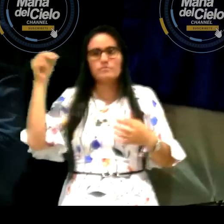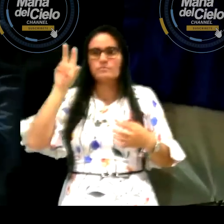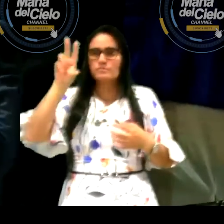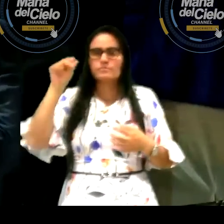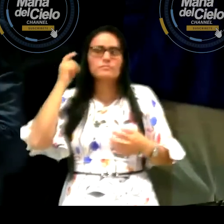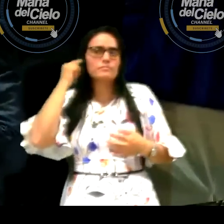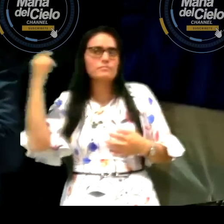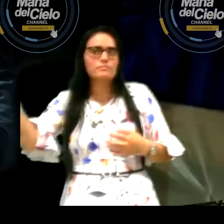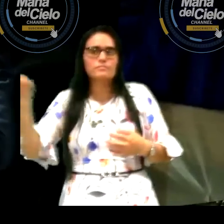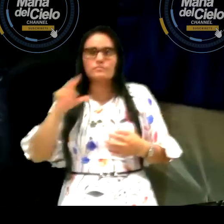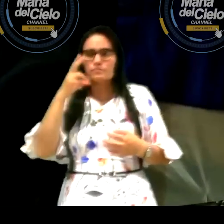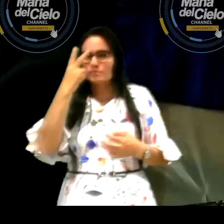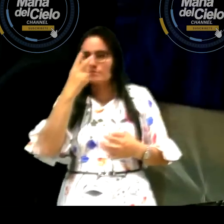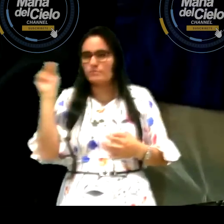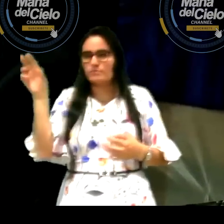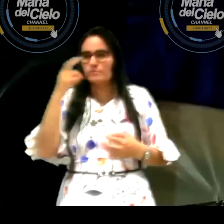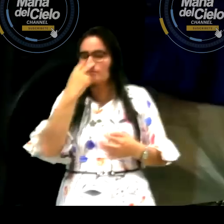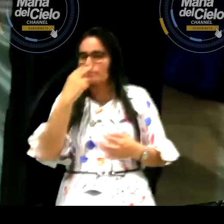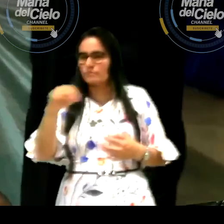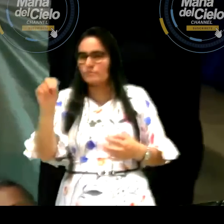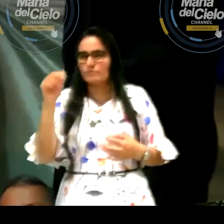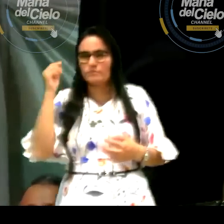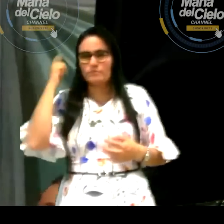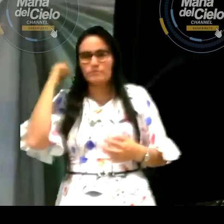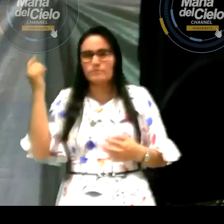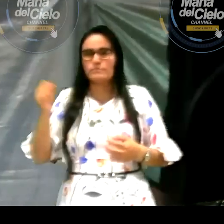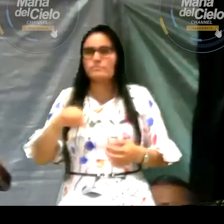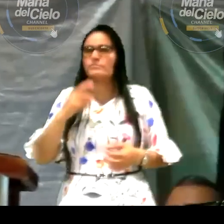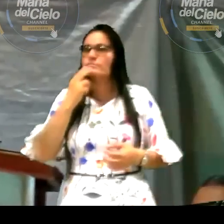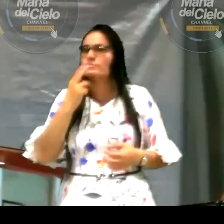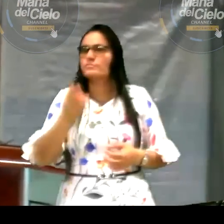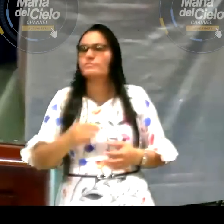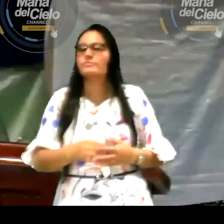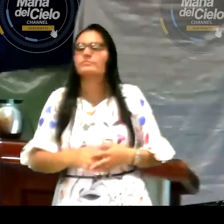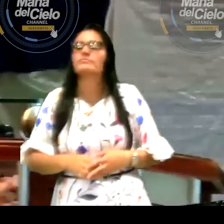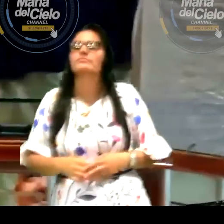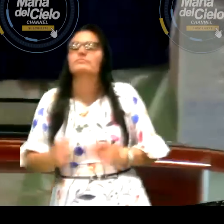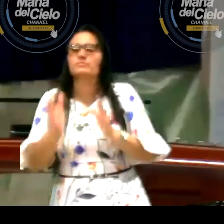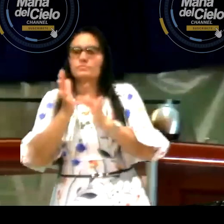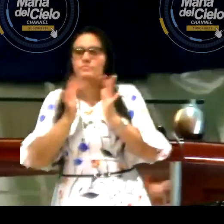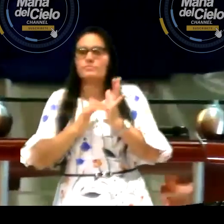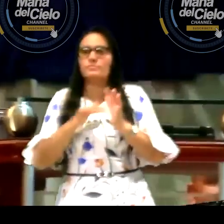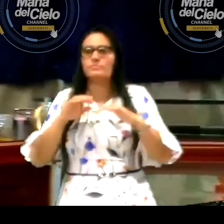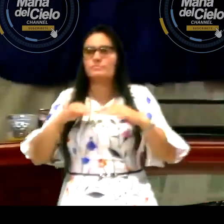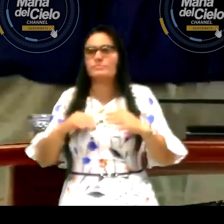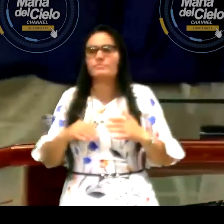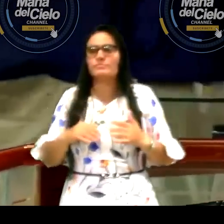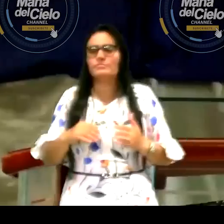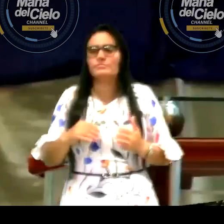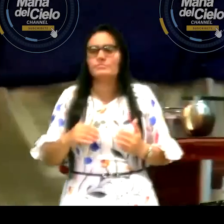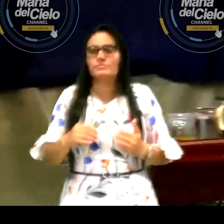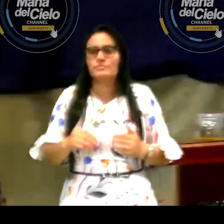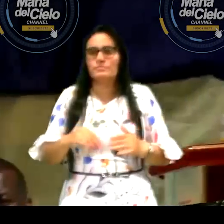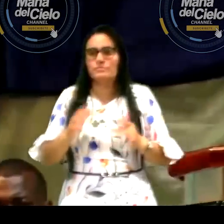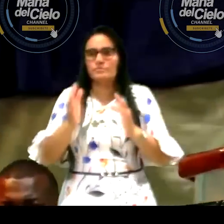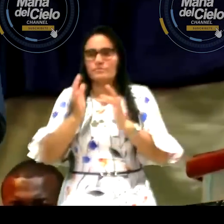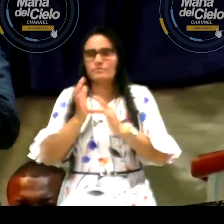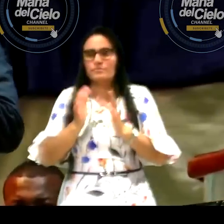entienden. Pero cuando Jesús habla, los muertos oyen.